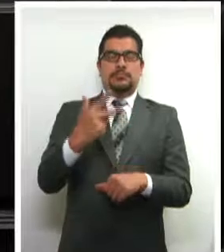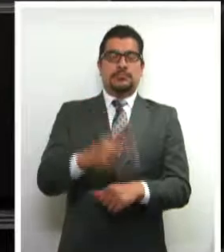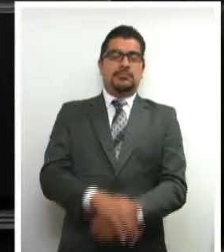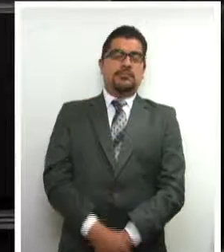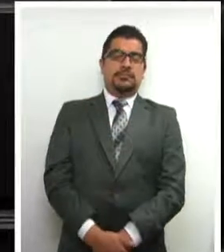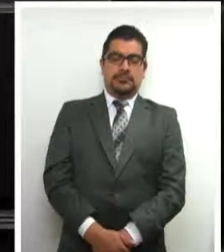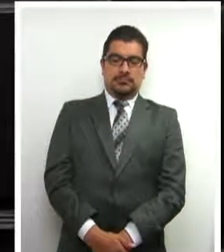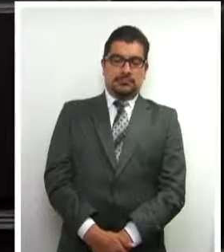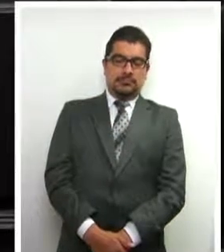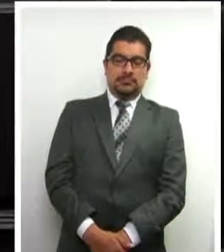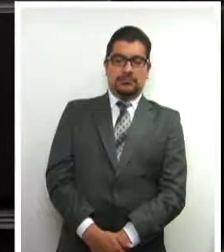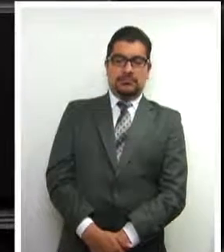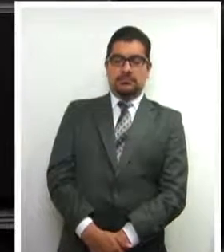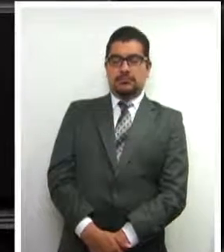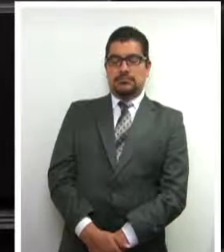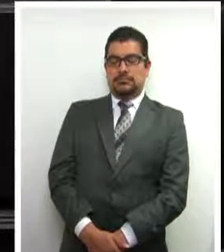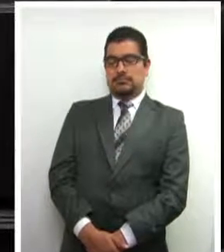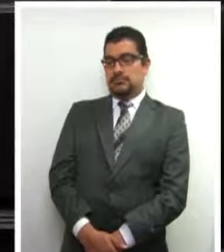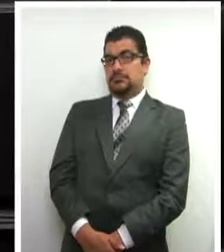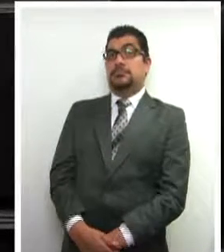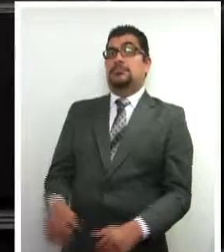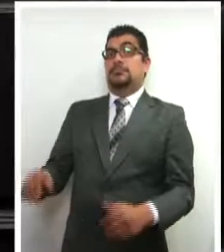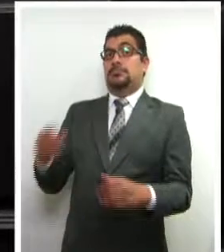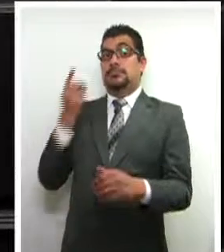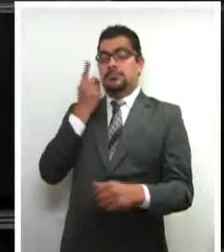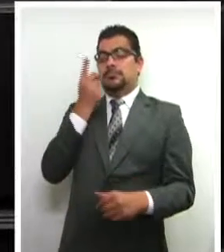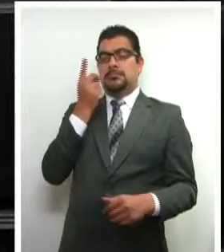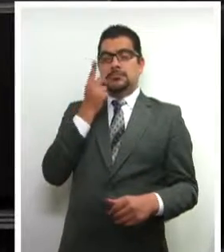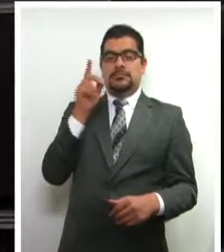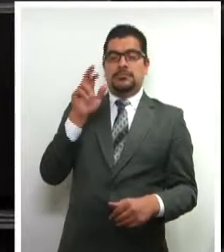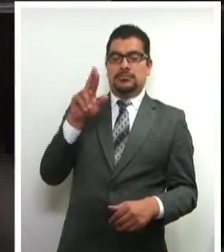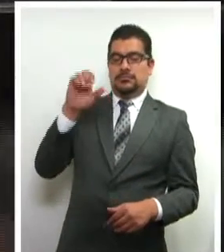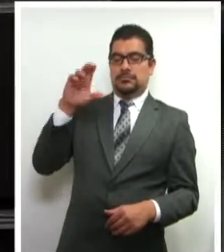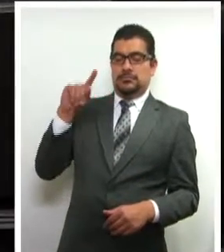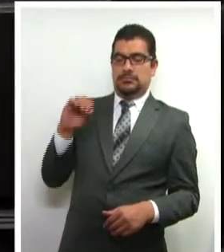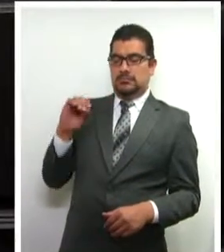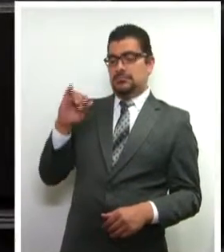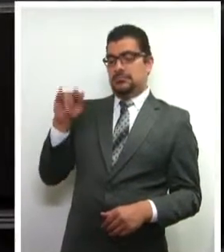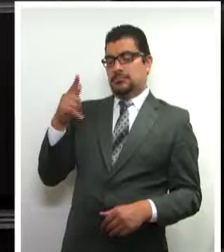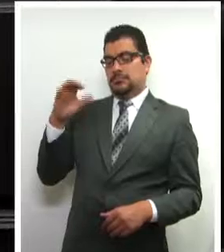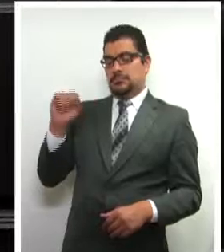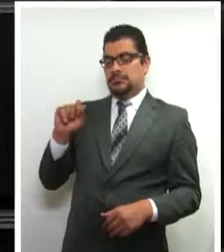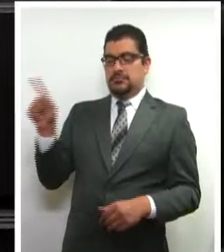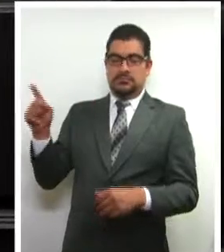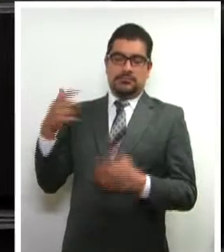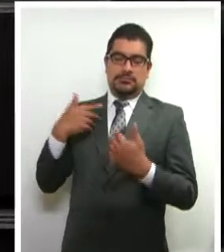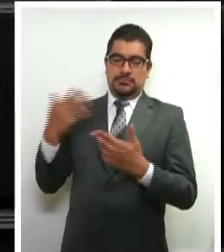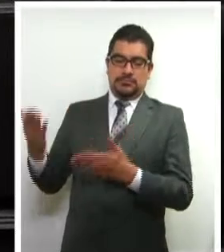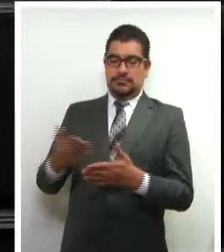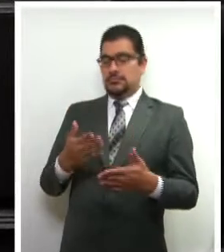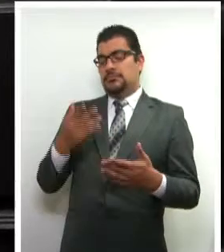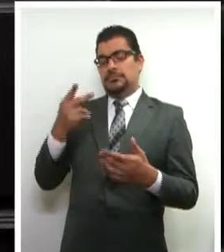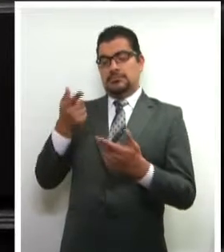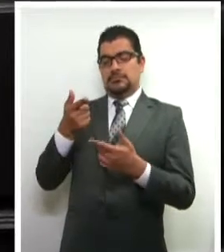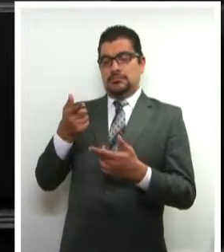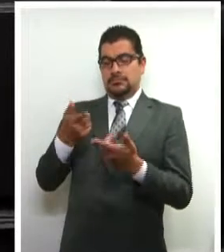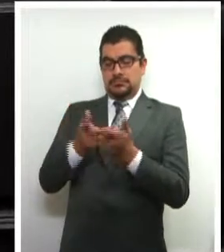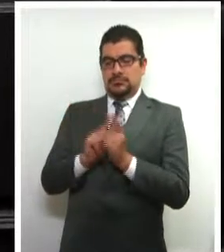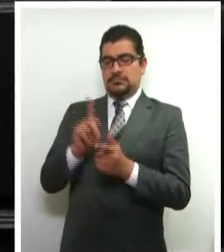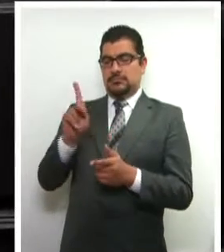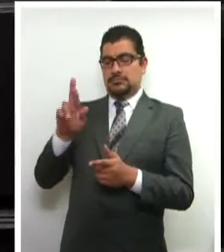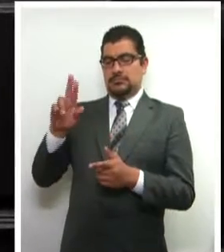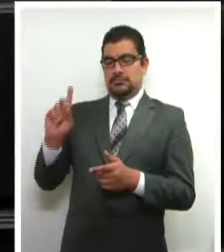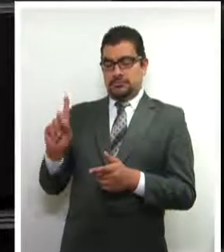Se recibió del diputado constituyente Humberto Lozano Avilés, del Grupo Parlamentario del Partido de la Revolución